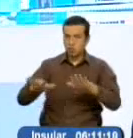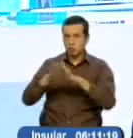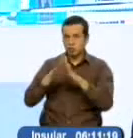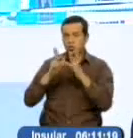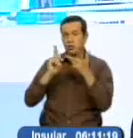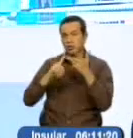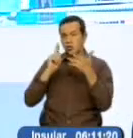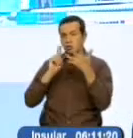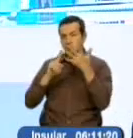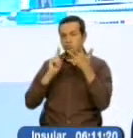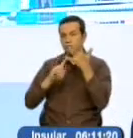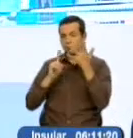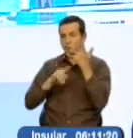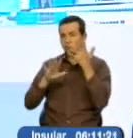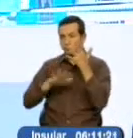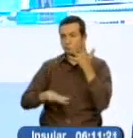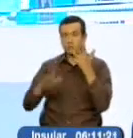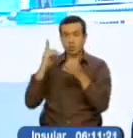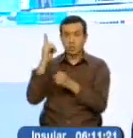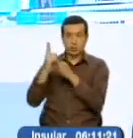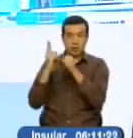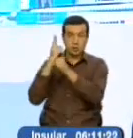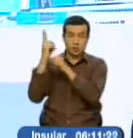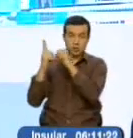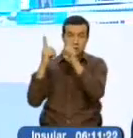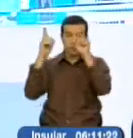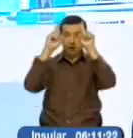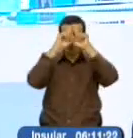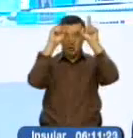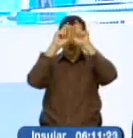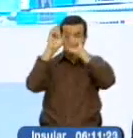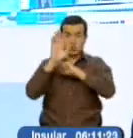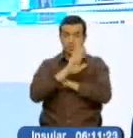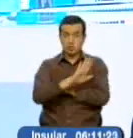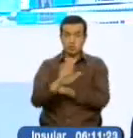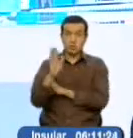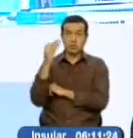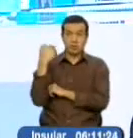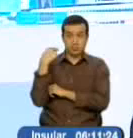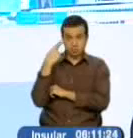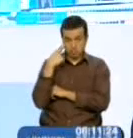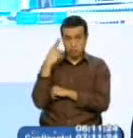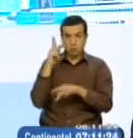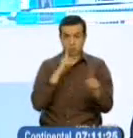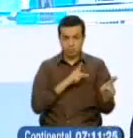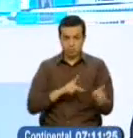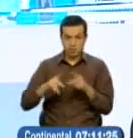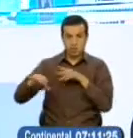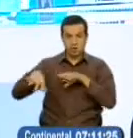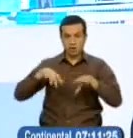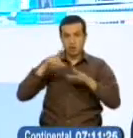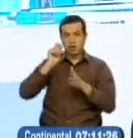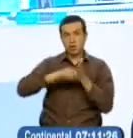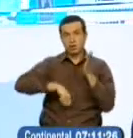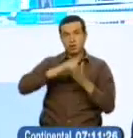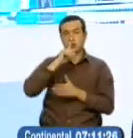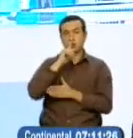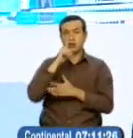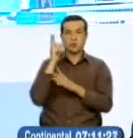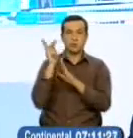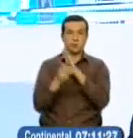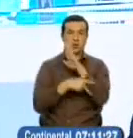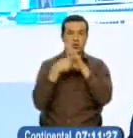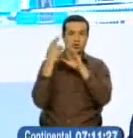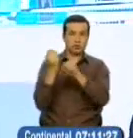pozos, etcétera. Entonces, anualmente las empresas tienen que presentar un plan de actividades que es aprobado por